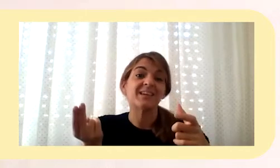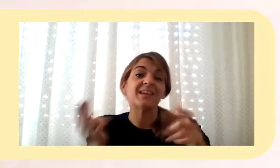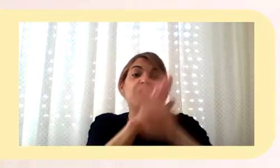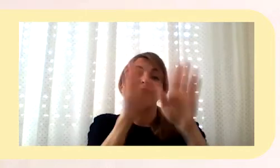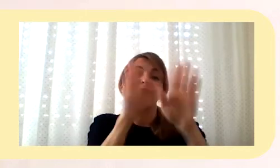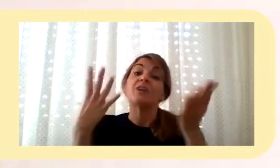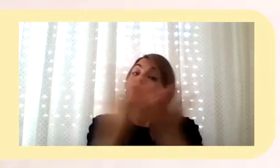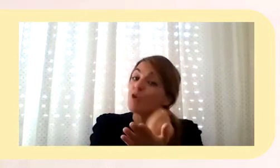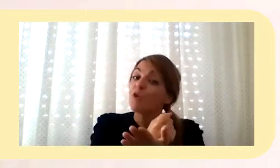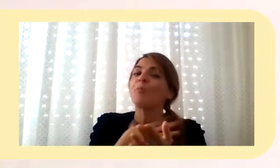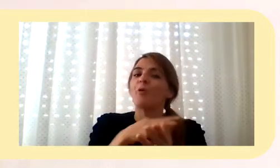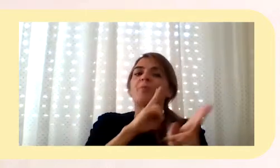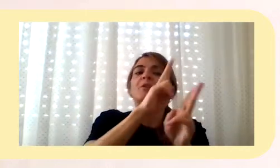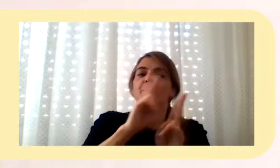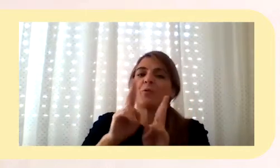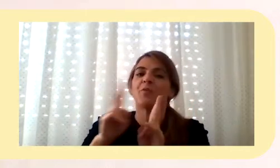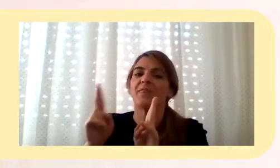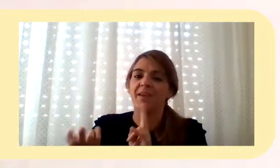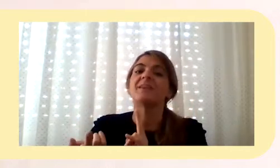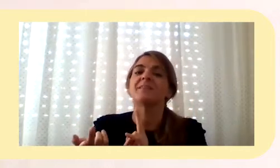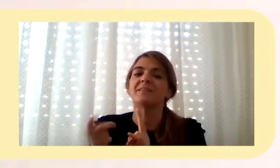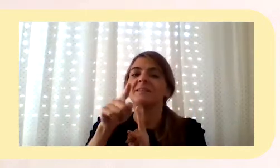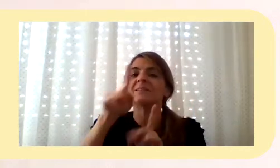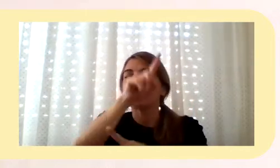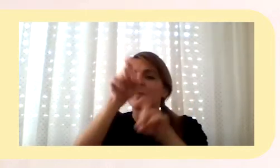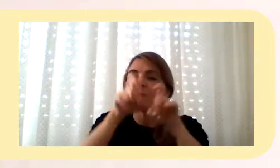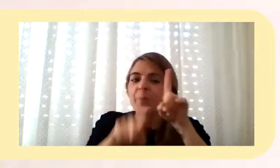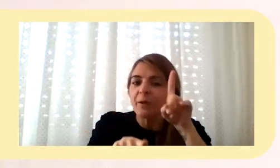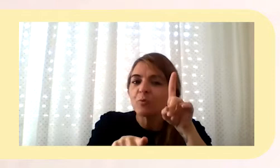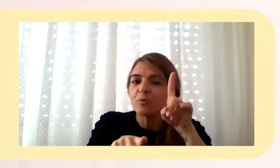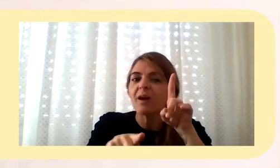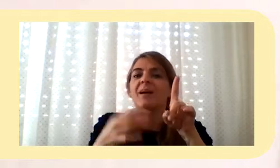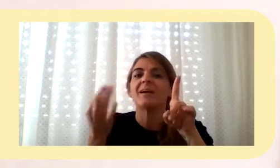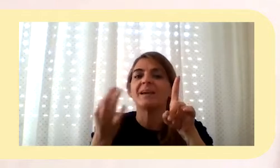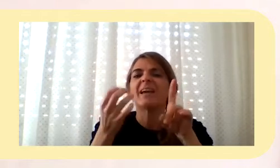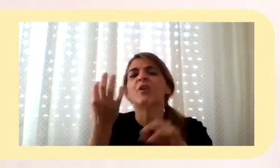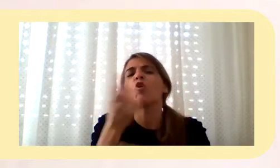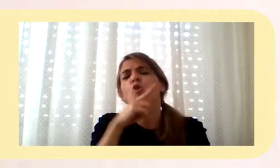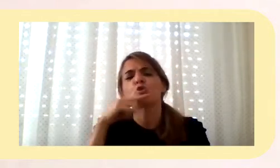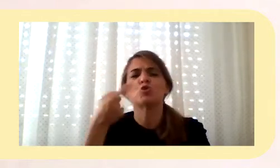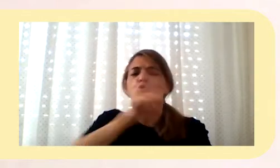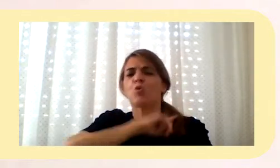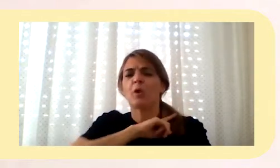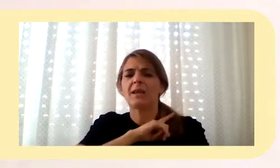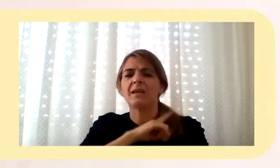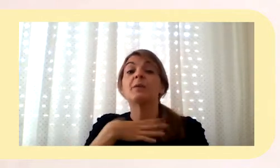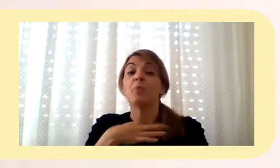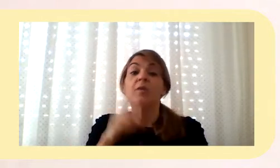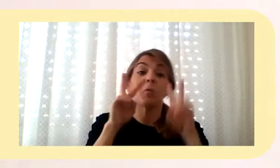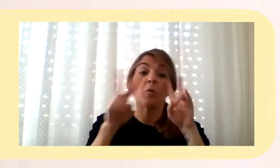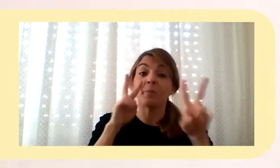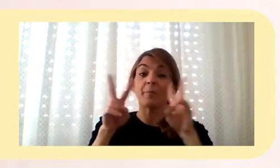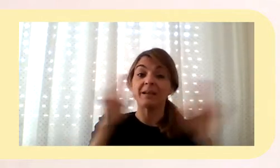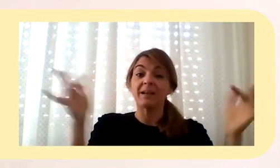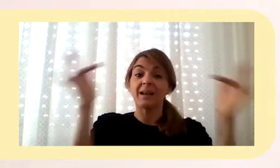todas podamos responder a la pregunta de esta jornada, ¿no? ¿Qué nos duele? Y que seamos capaces de visibilizar la